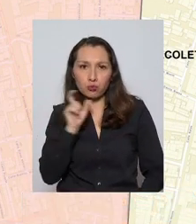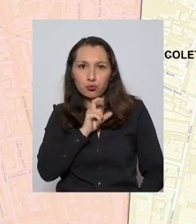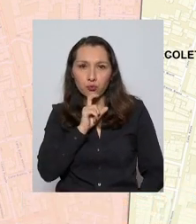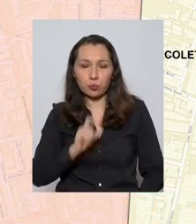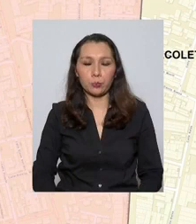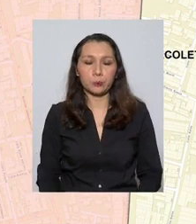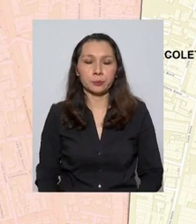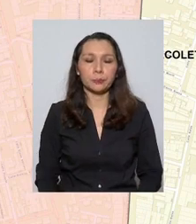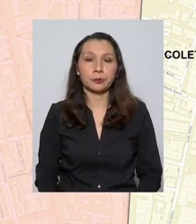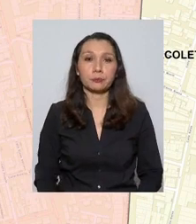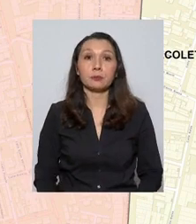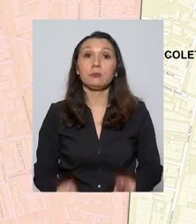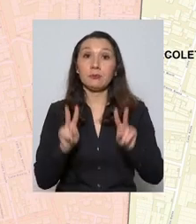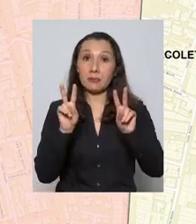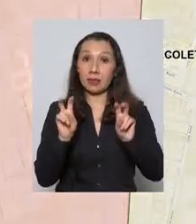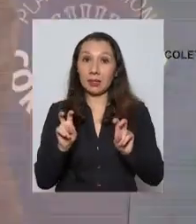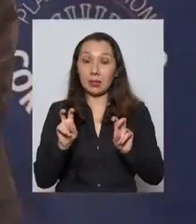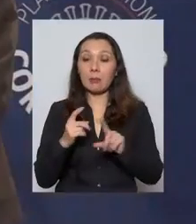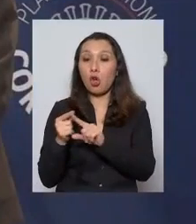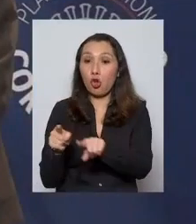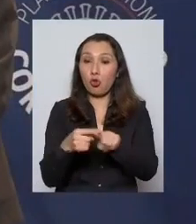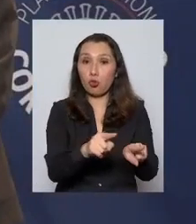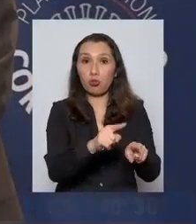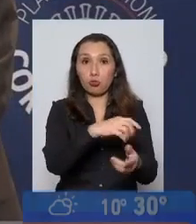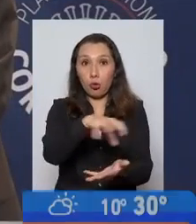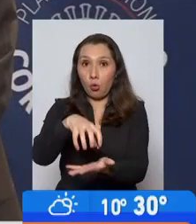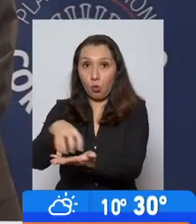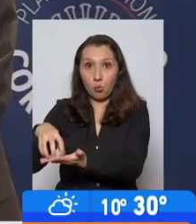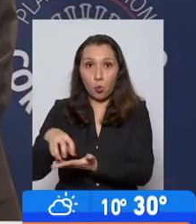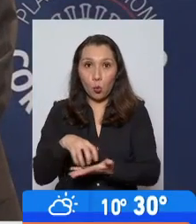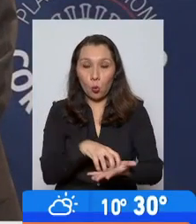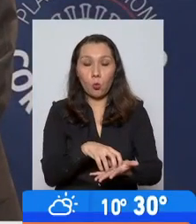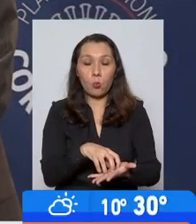momento. En relación a otras comunas,